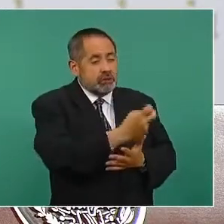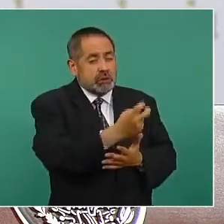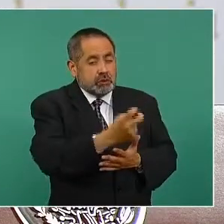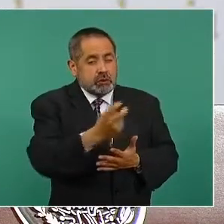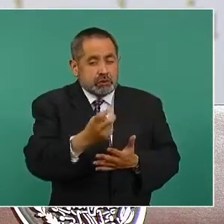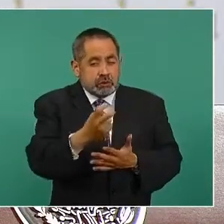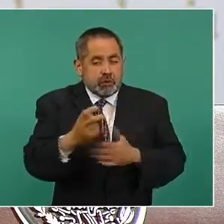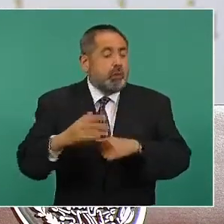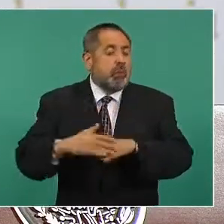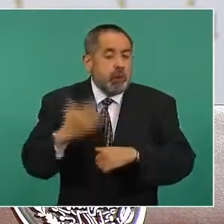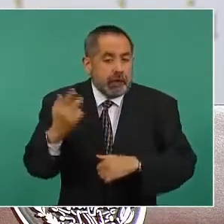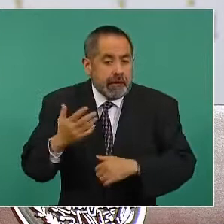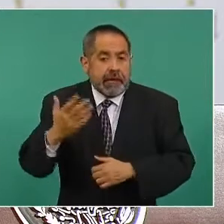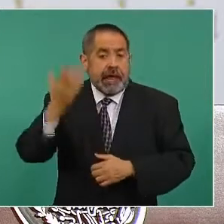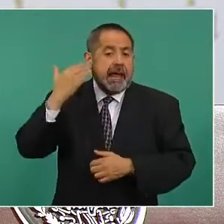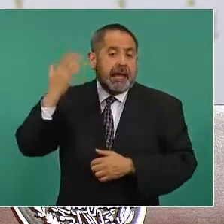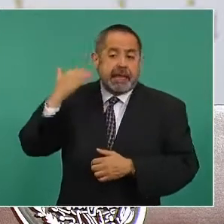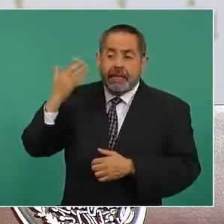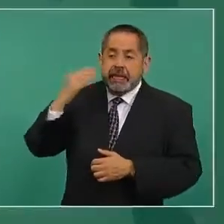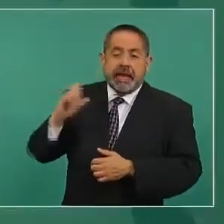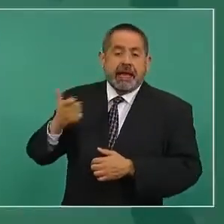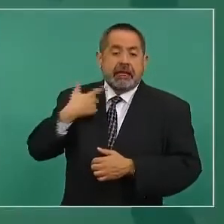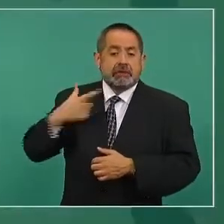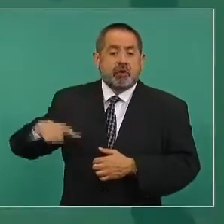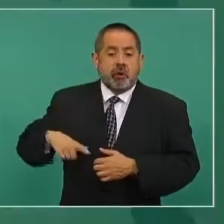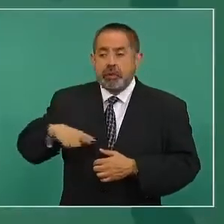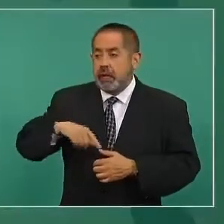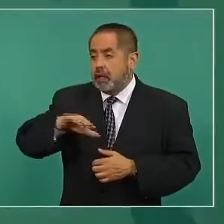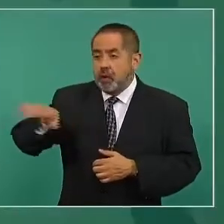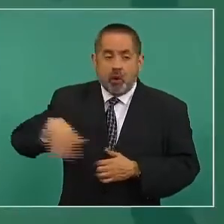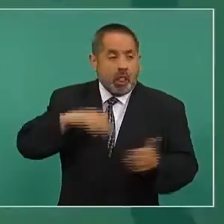gobierno estaba al servicio